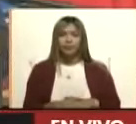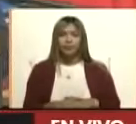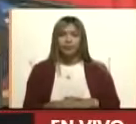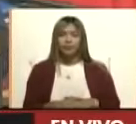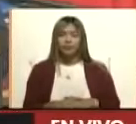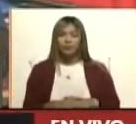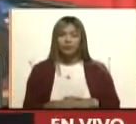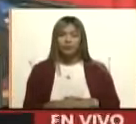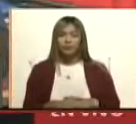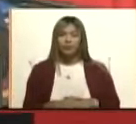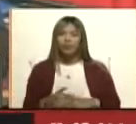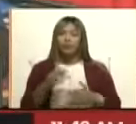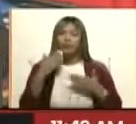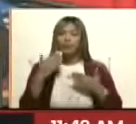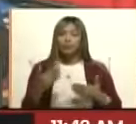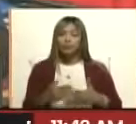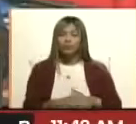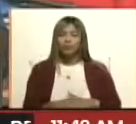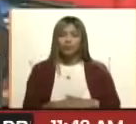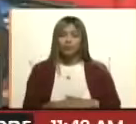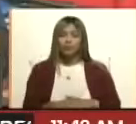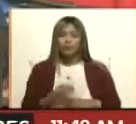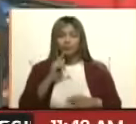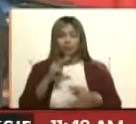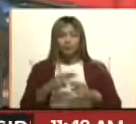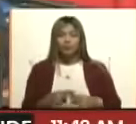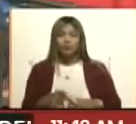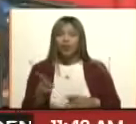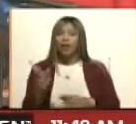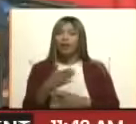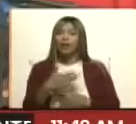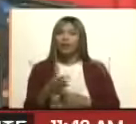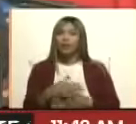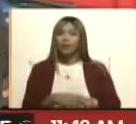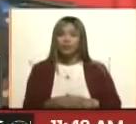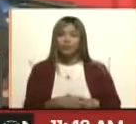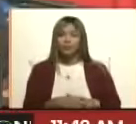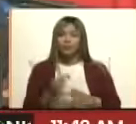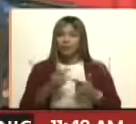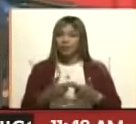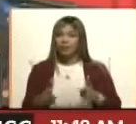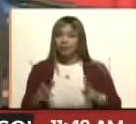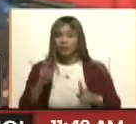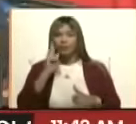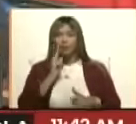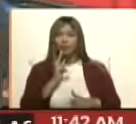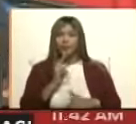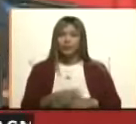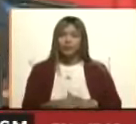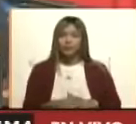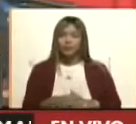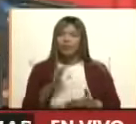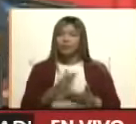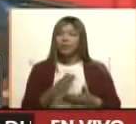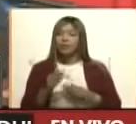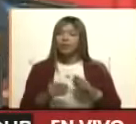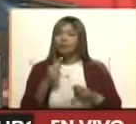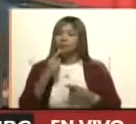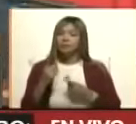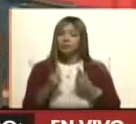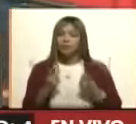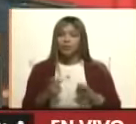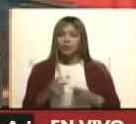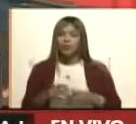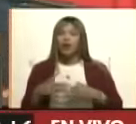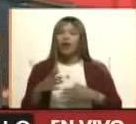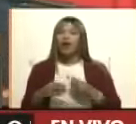gran saludo, un gran homenaje a nuestra bandera, a nuestro libertador Simón Bolívar. Siempre hay que hacerse esta pregunta,